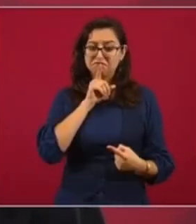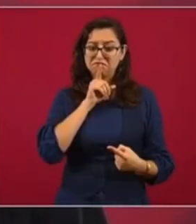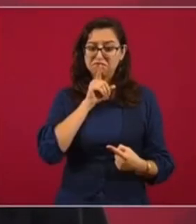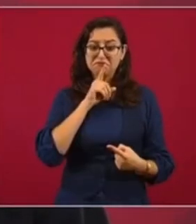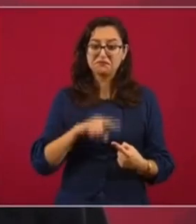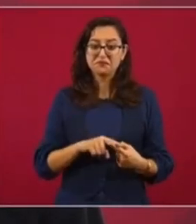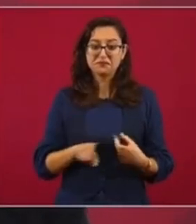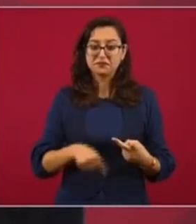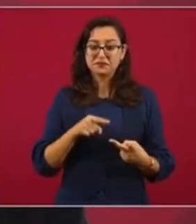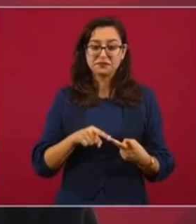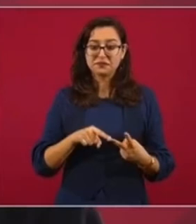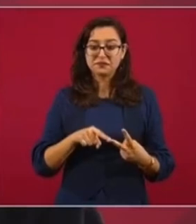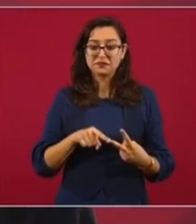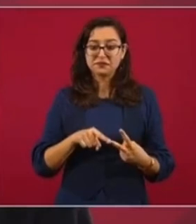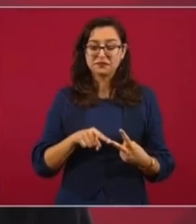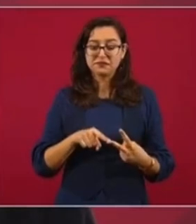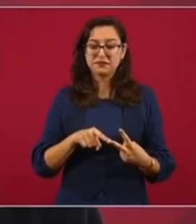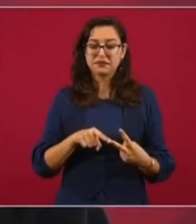odiar, no